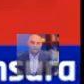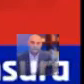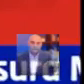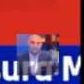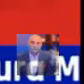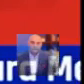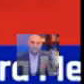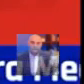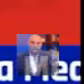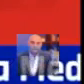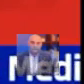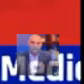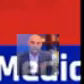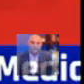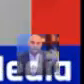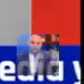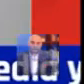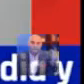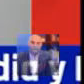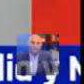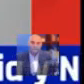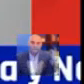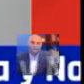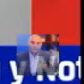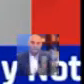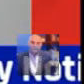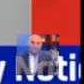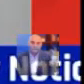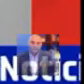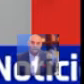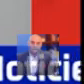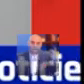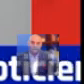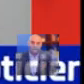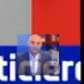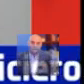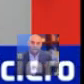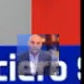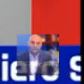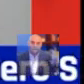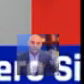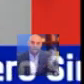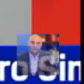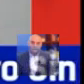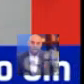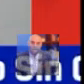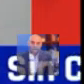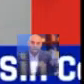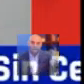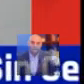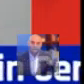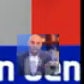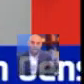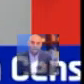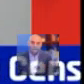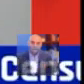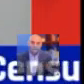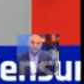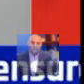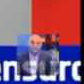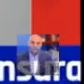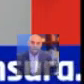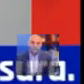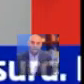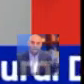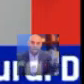franciscanos y dominicos y todas las órdenes que conforman al Estado del Vaticano, porque su